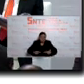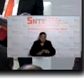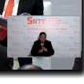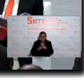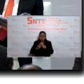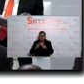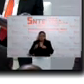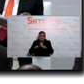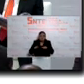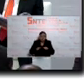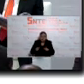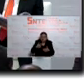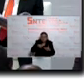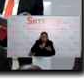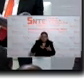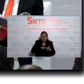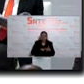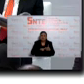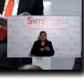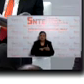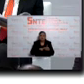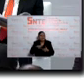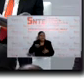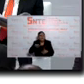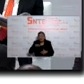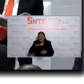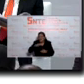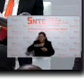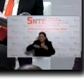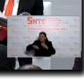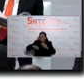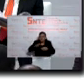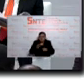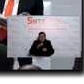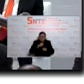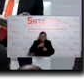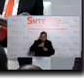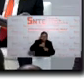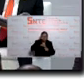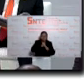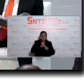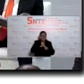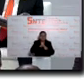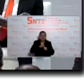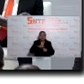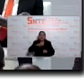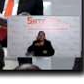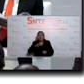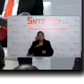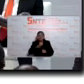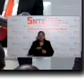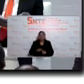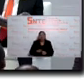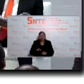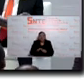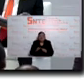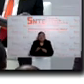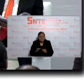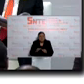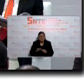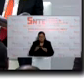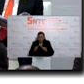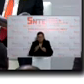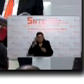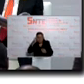tensiones que por las pruebas de rendimiento, que entiendo que están perdiendo peso acá, pero en Chile son muy fuertes, hay presiones administrativas, todo